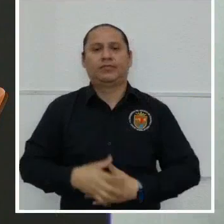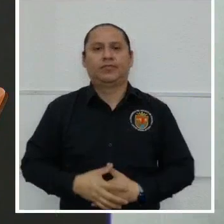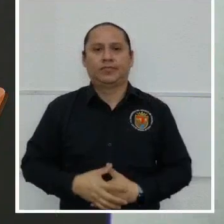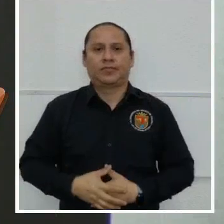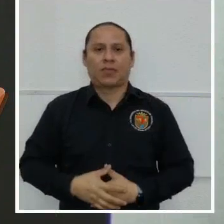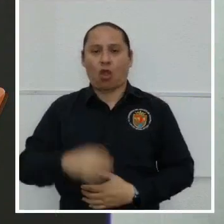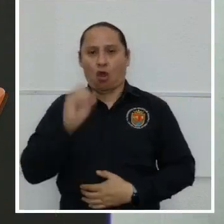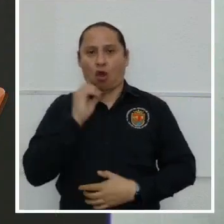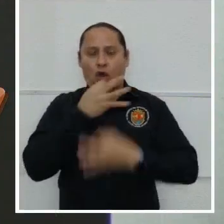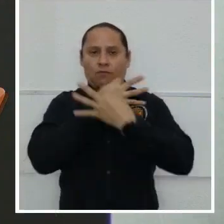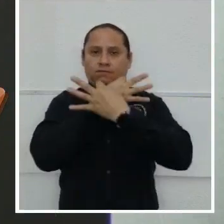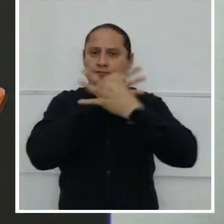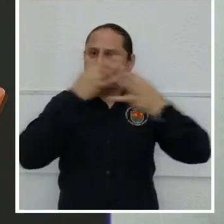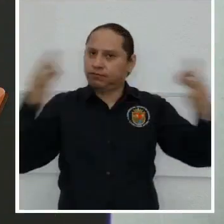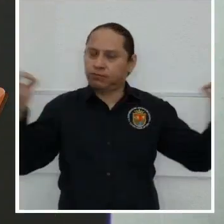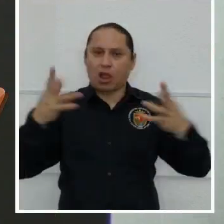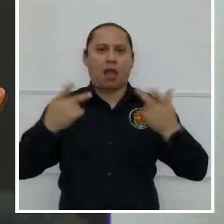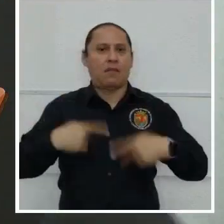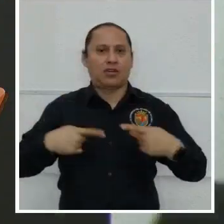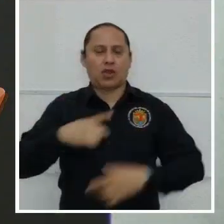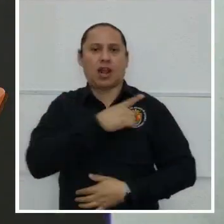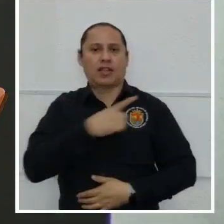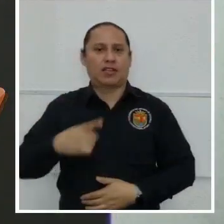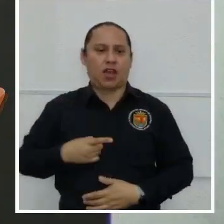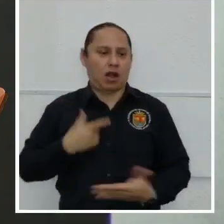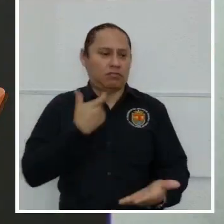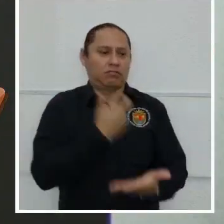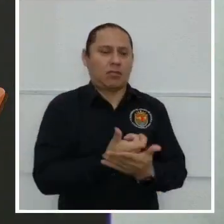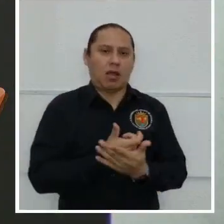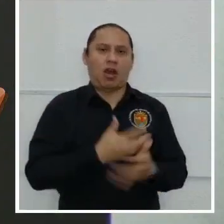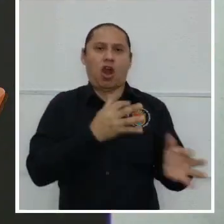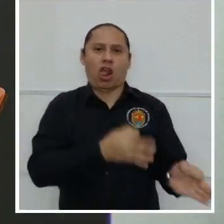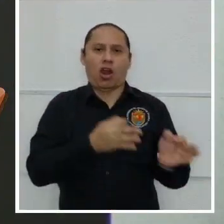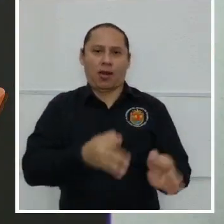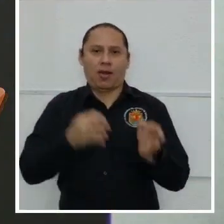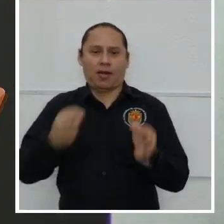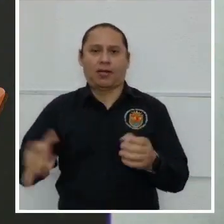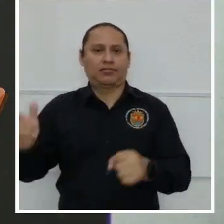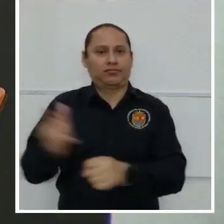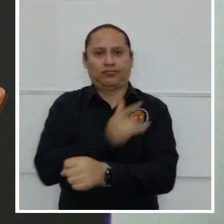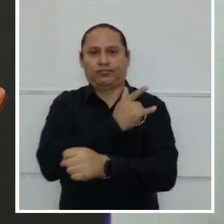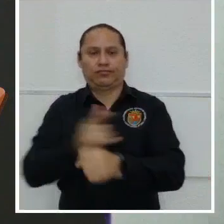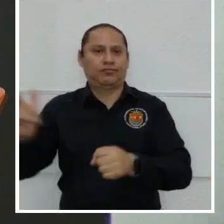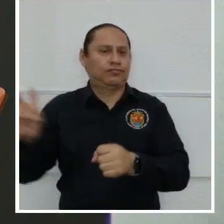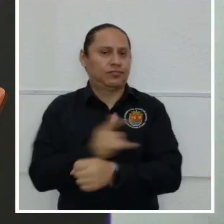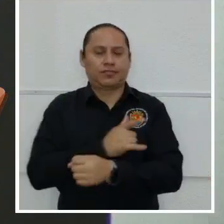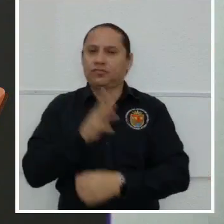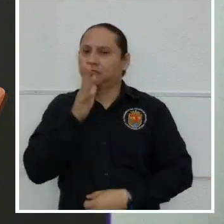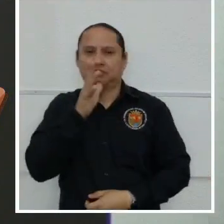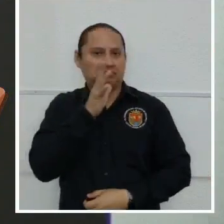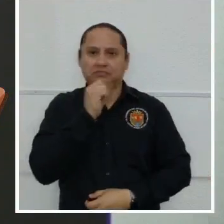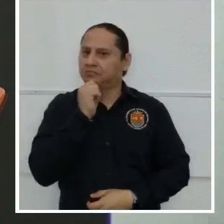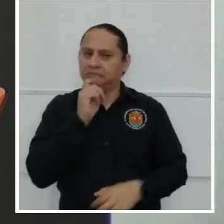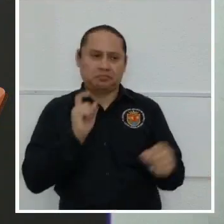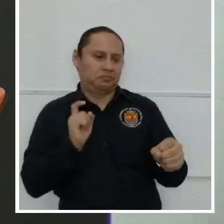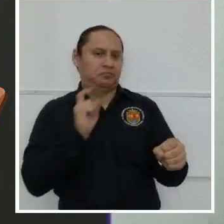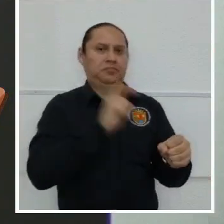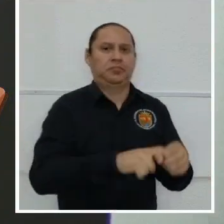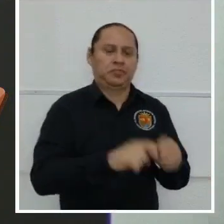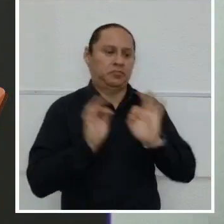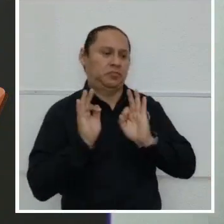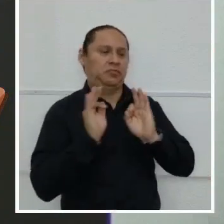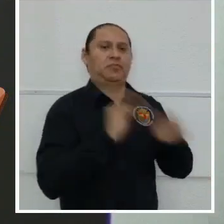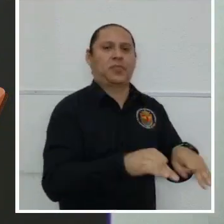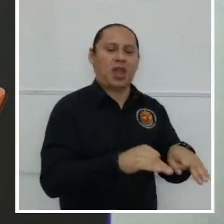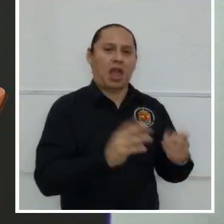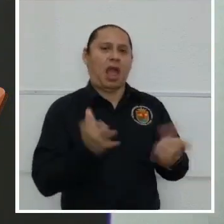por ser declarada como persona deudora alimentaria morosa. No podrán ser registradas como candidatas para cualquier cargo